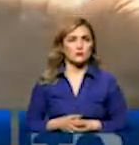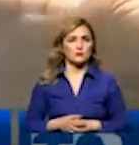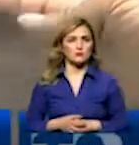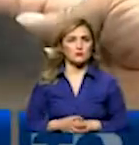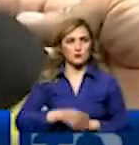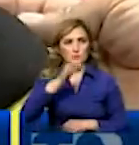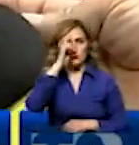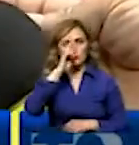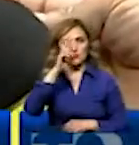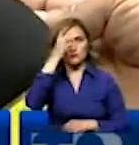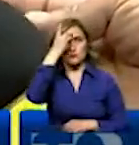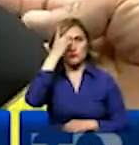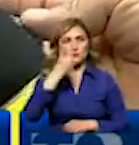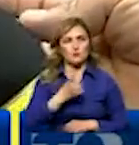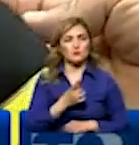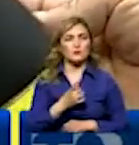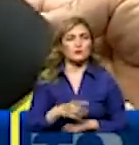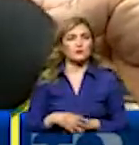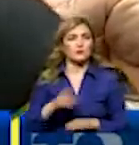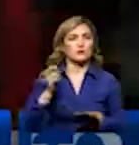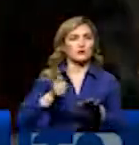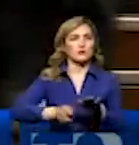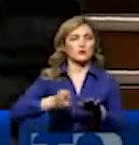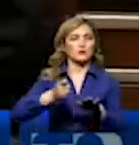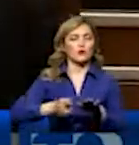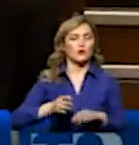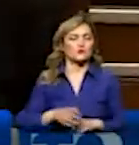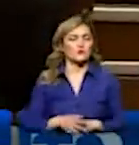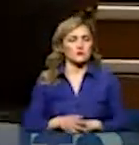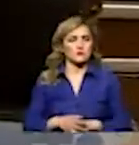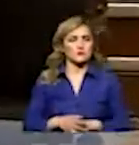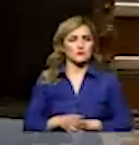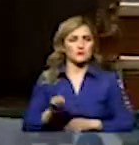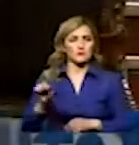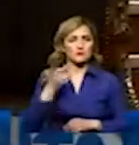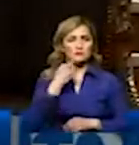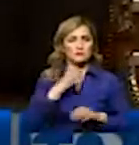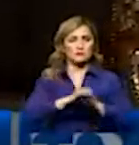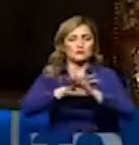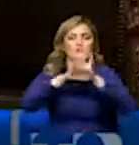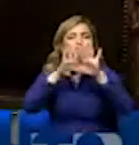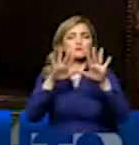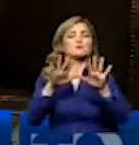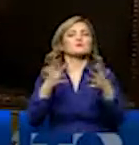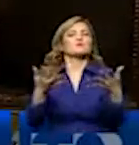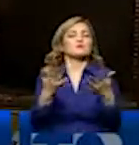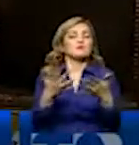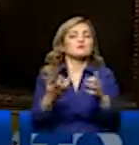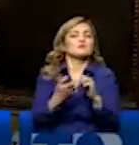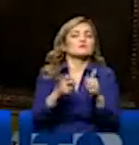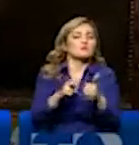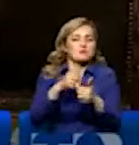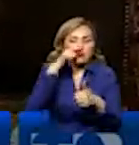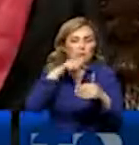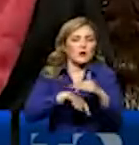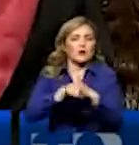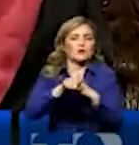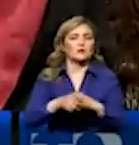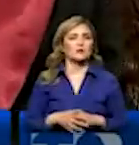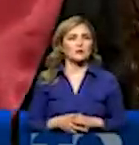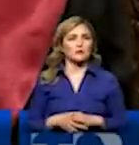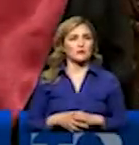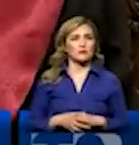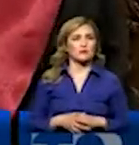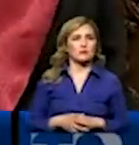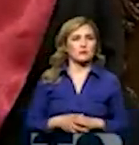las decisiones de los jueces. Aguirre aclara en qué casos ha identificado injerencia. Cuando se